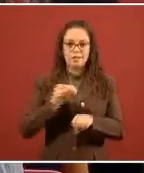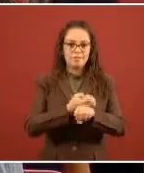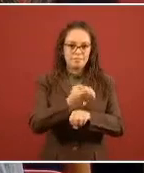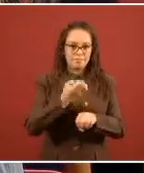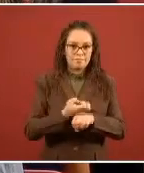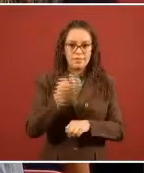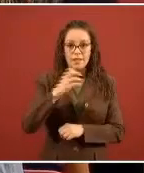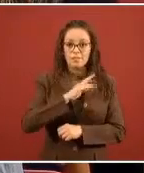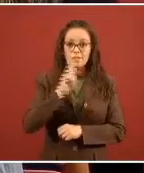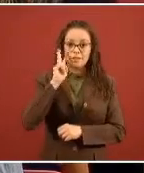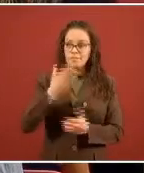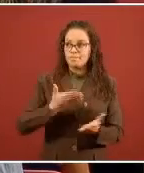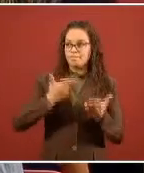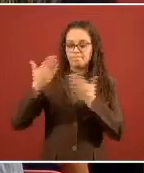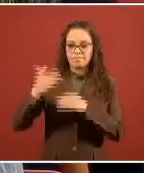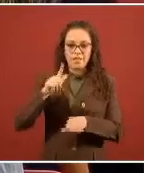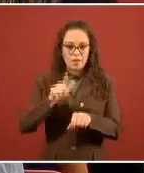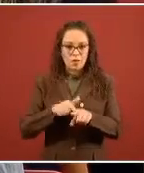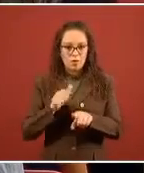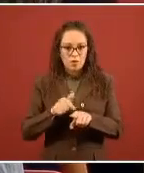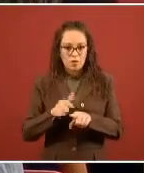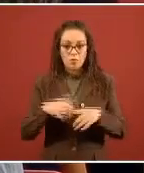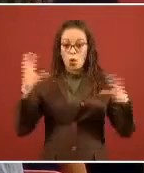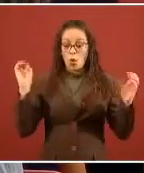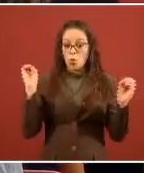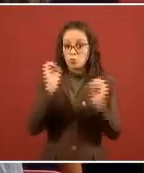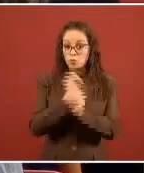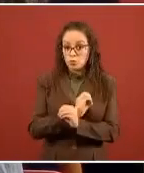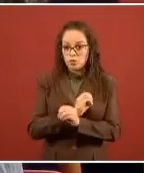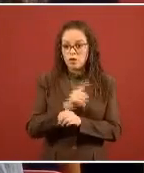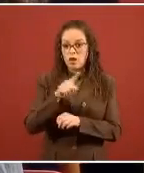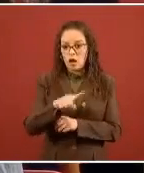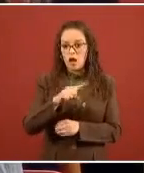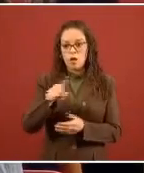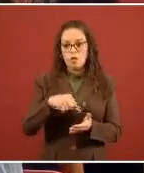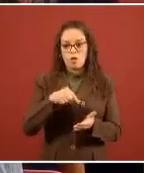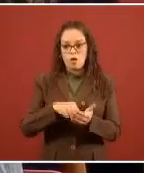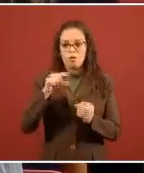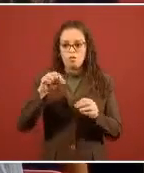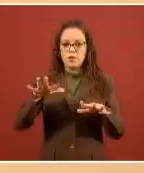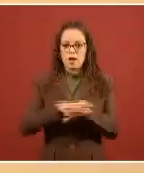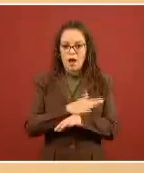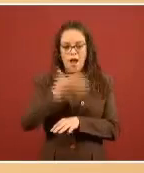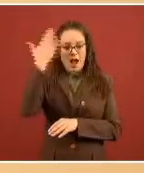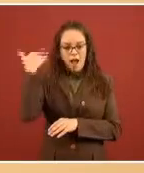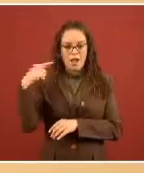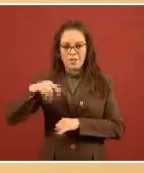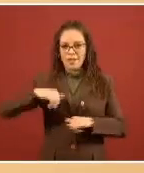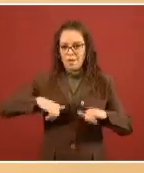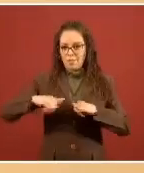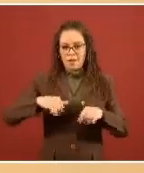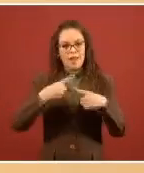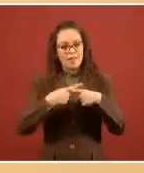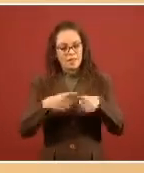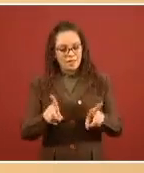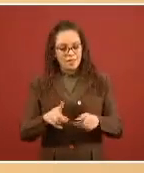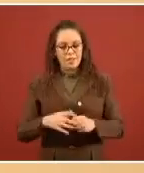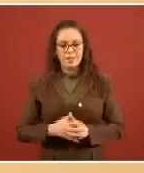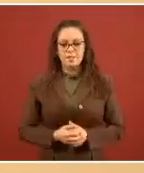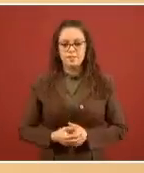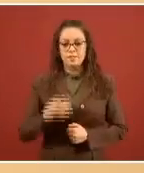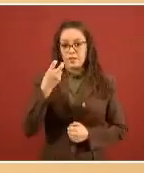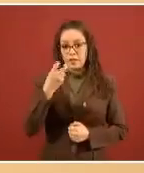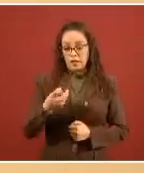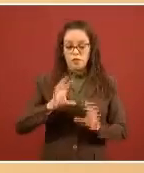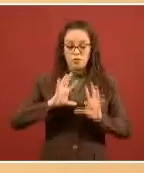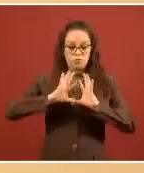ustedes cómo los colores en su momento más oscuros cambian de lugar en relación al mapa anterior, que es solamente el número